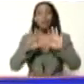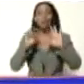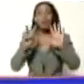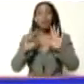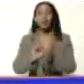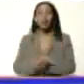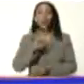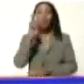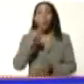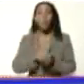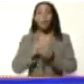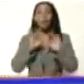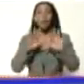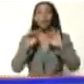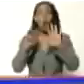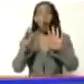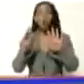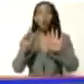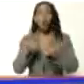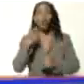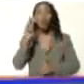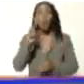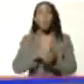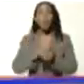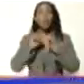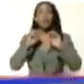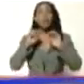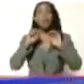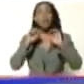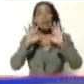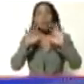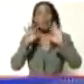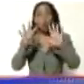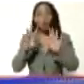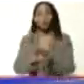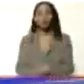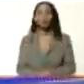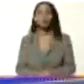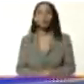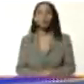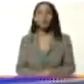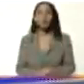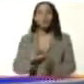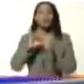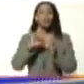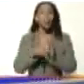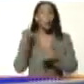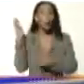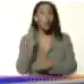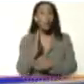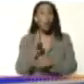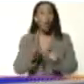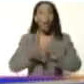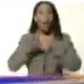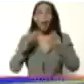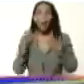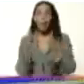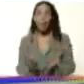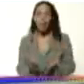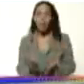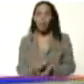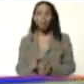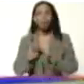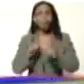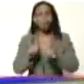dos mil dieciocho dos mil diecinueve luego vino la pandemia y bueno